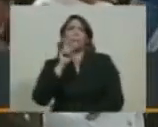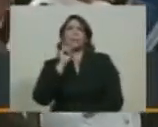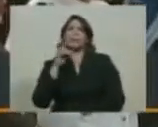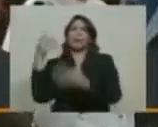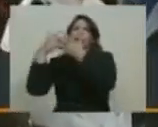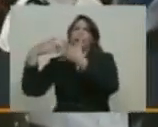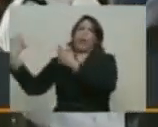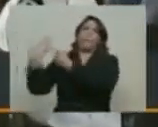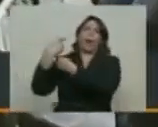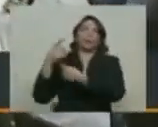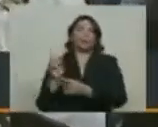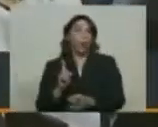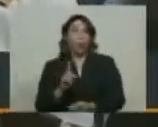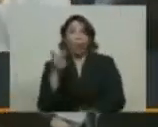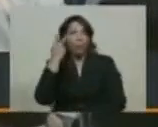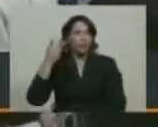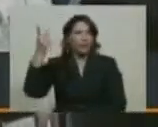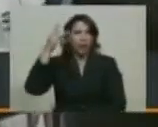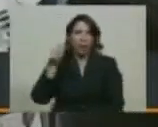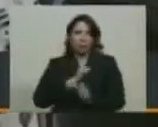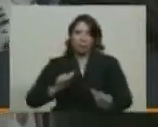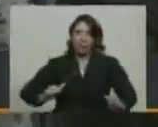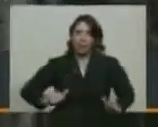¿Saben ustedes, profesionales militares